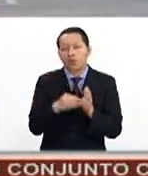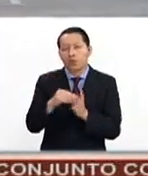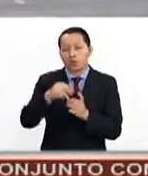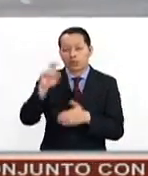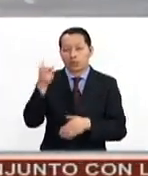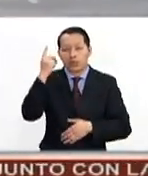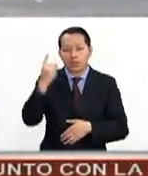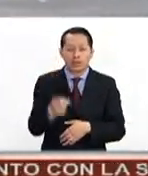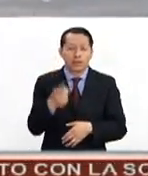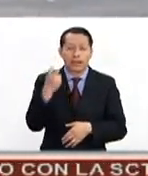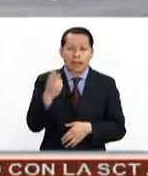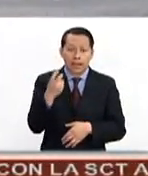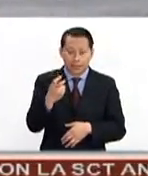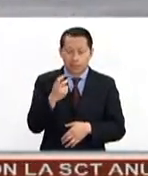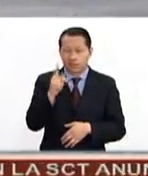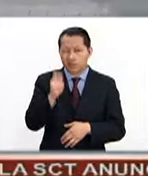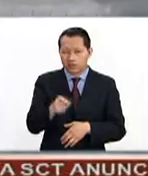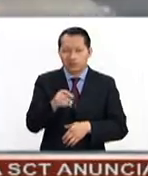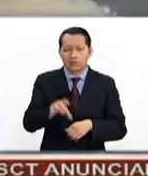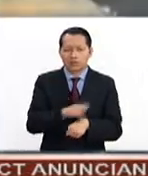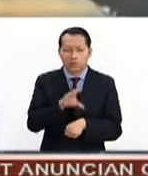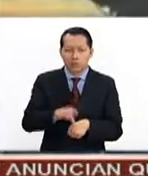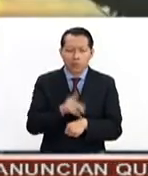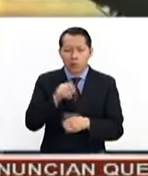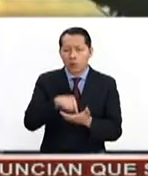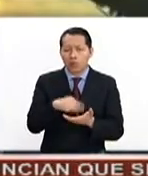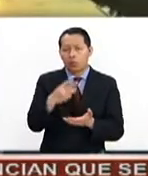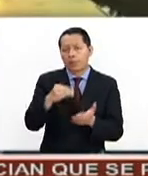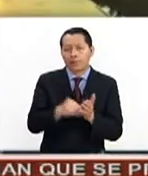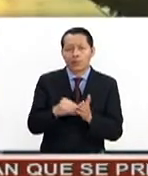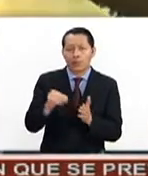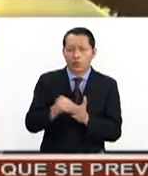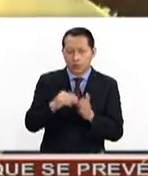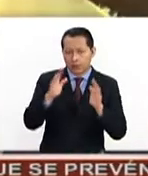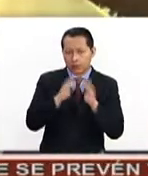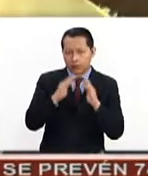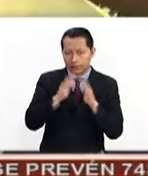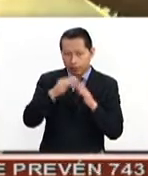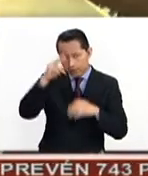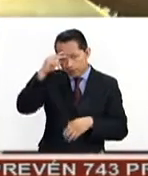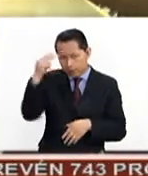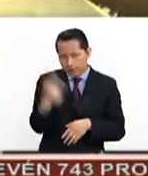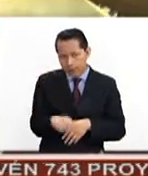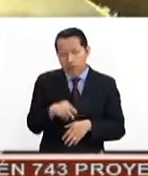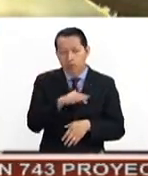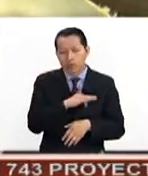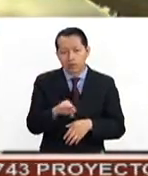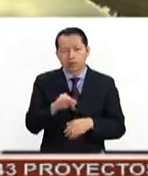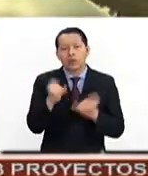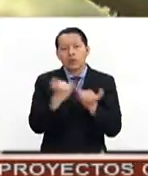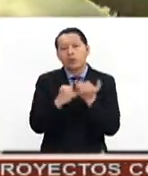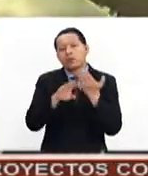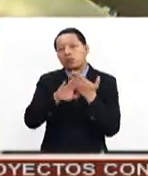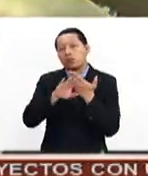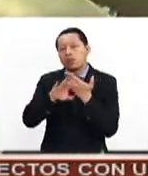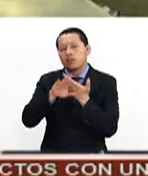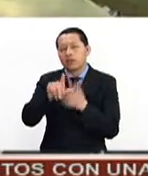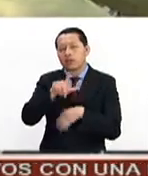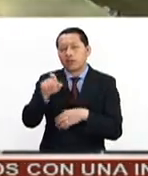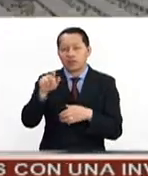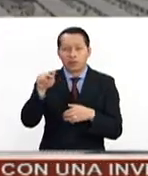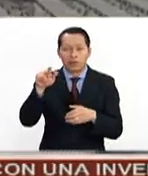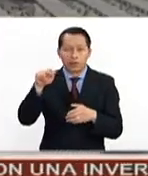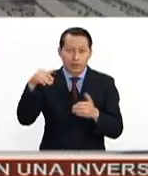dólares. Su producción equivaldrá a la energía de más de 1.3 millones de hogares mexicanos y evita la emisión de más de 780